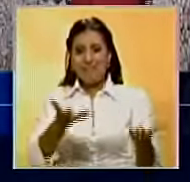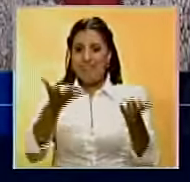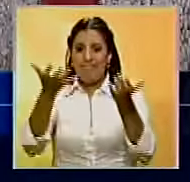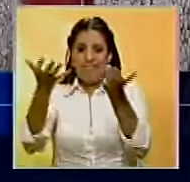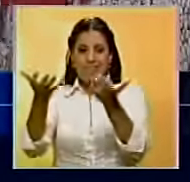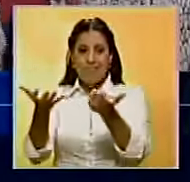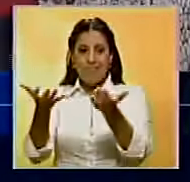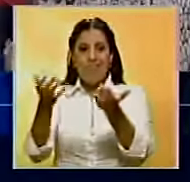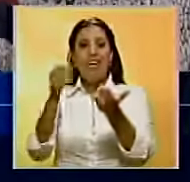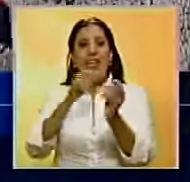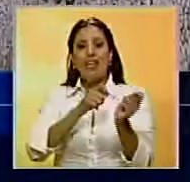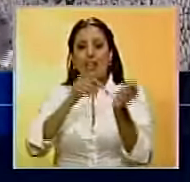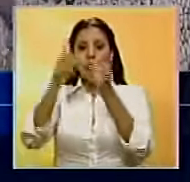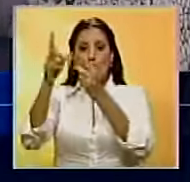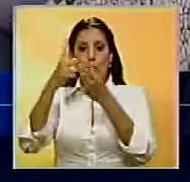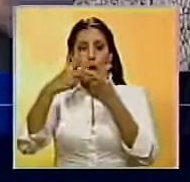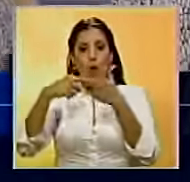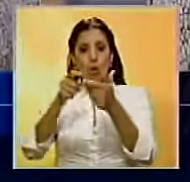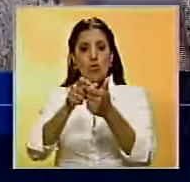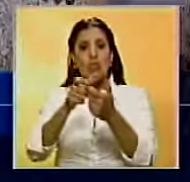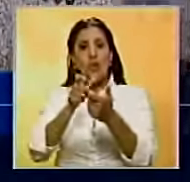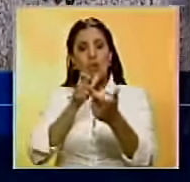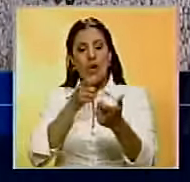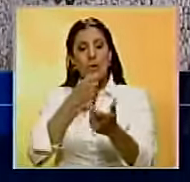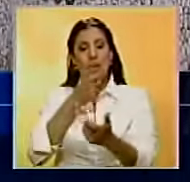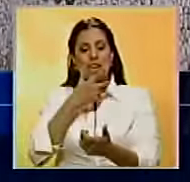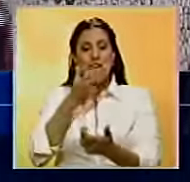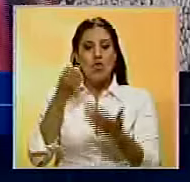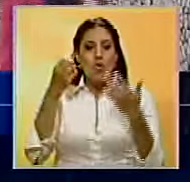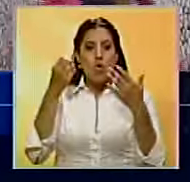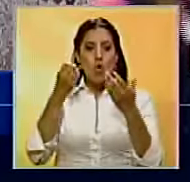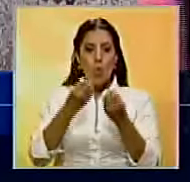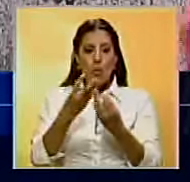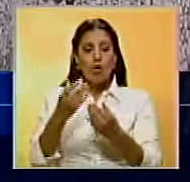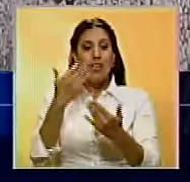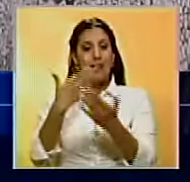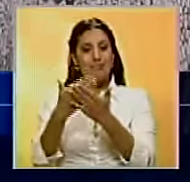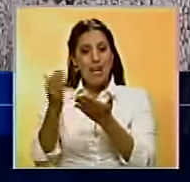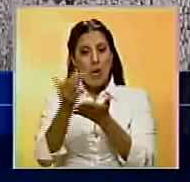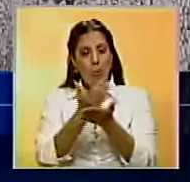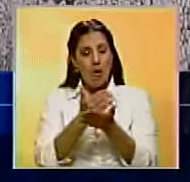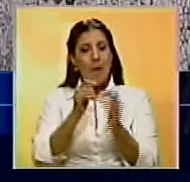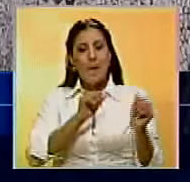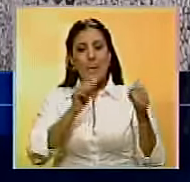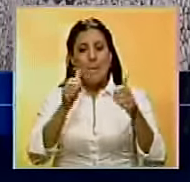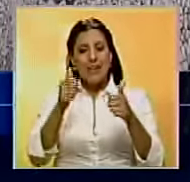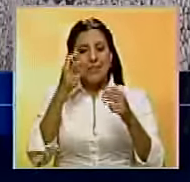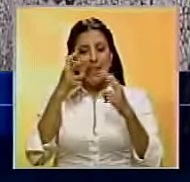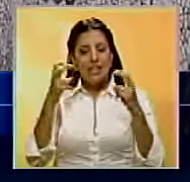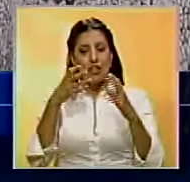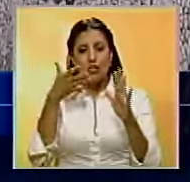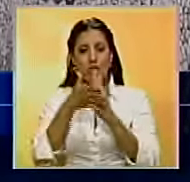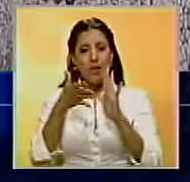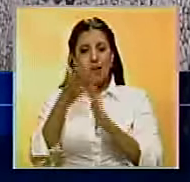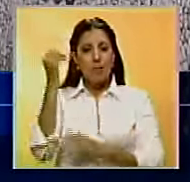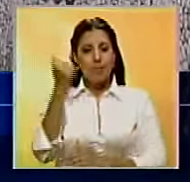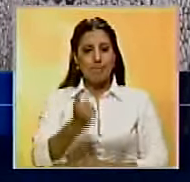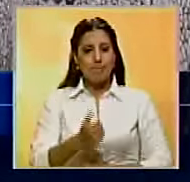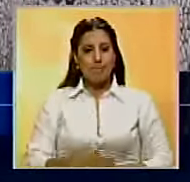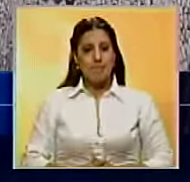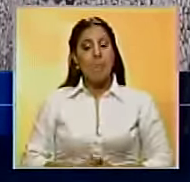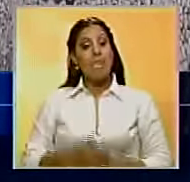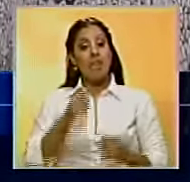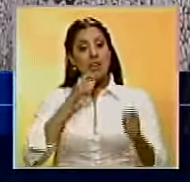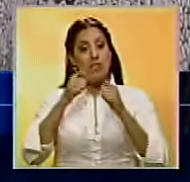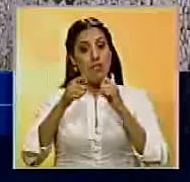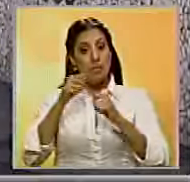levantamiento formal y trasladarlo a la morgue de Bellomonte, además de recabar las evidencias para iniciar las investigaciones sobre este homicidio. Es